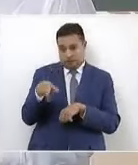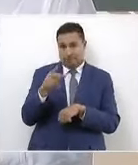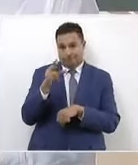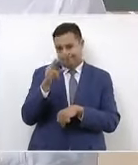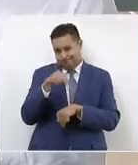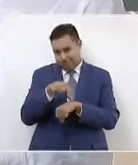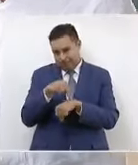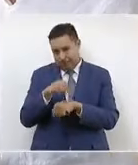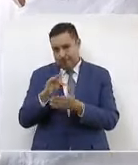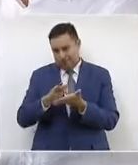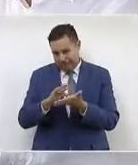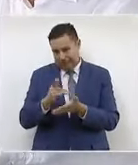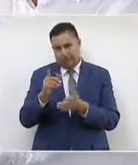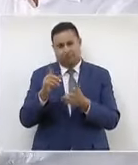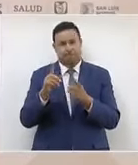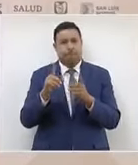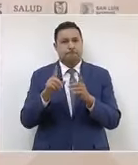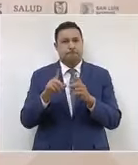que